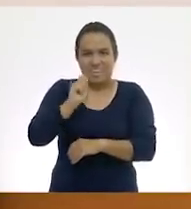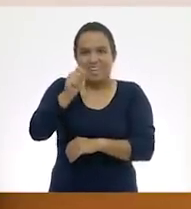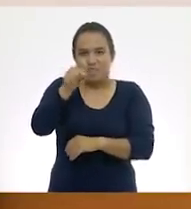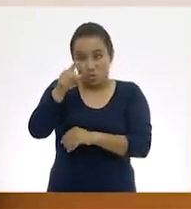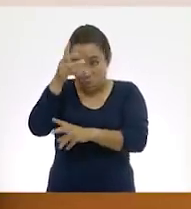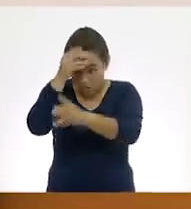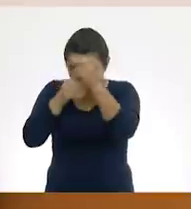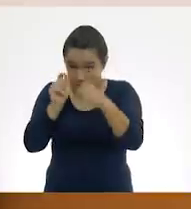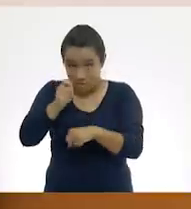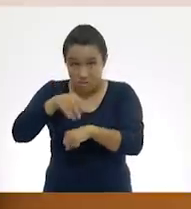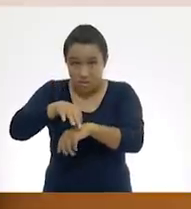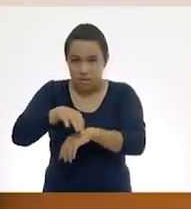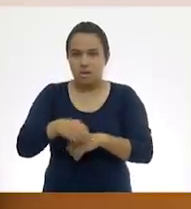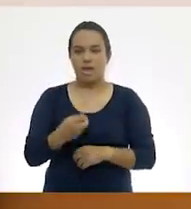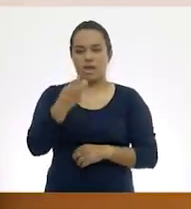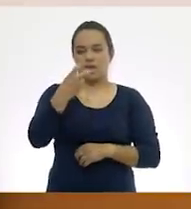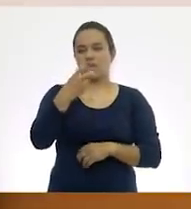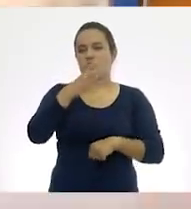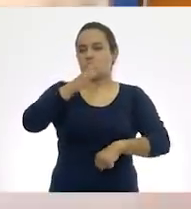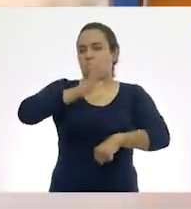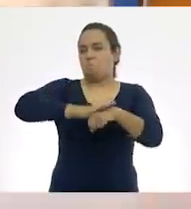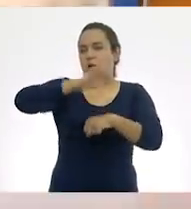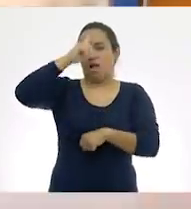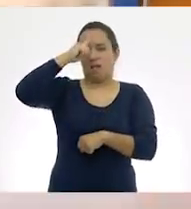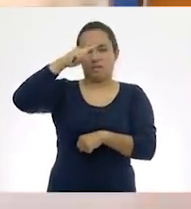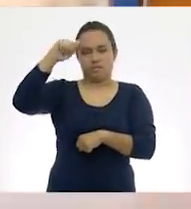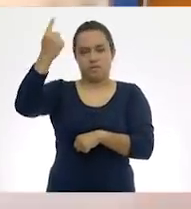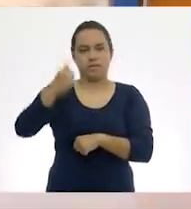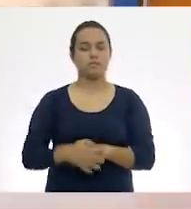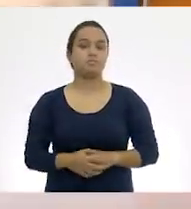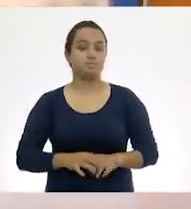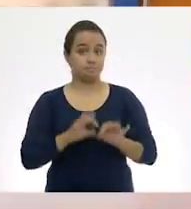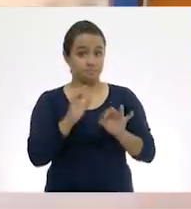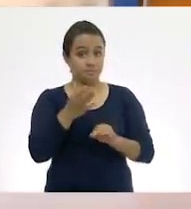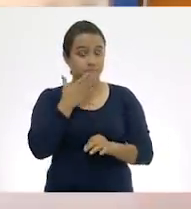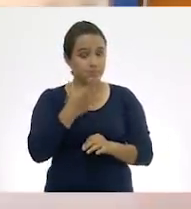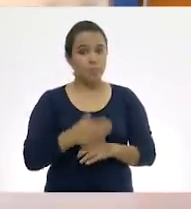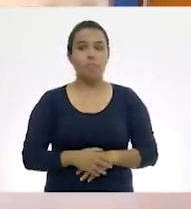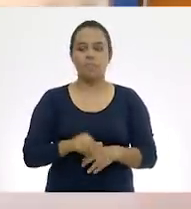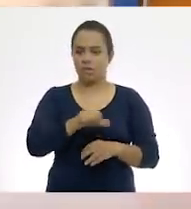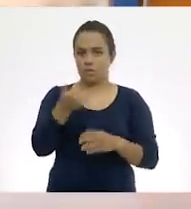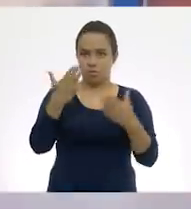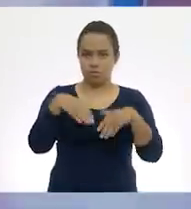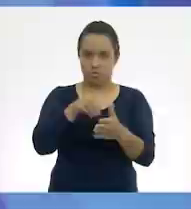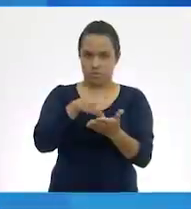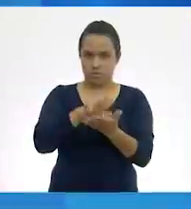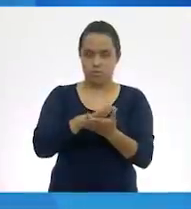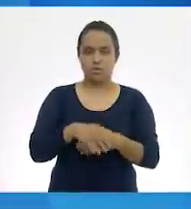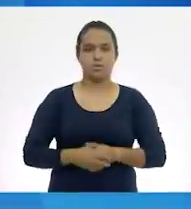quieres aprender, es mucho más fácil. Claro. Muy bien, vamos a ver los siguientes datos.